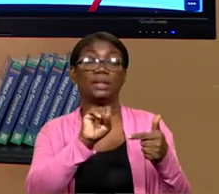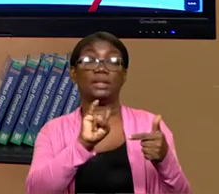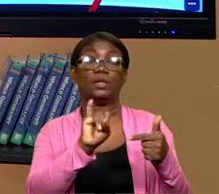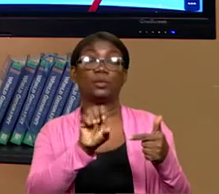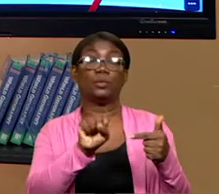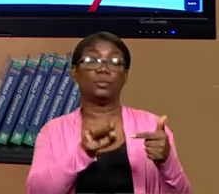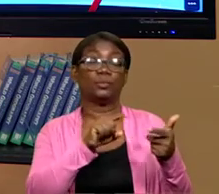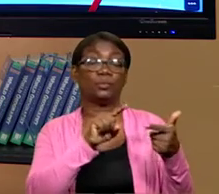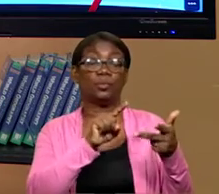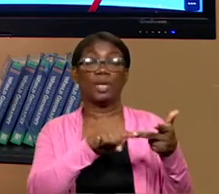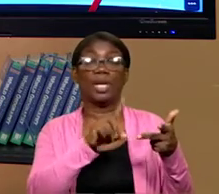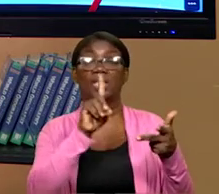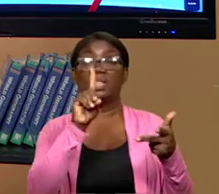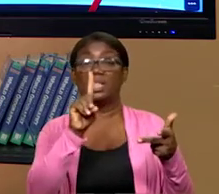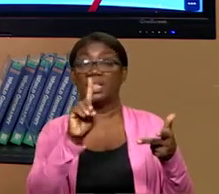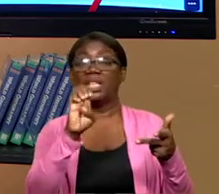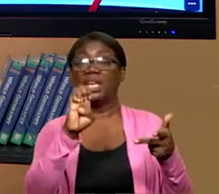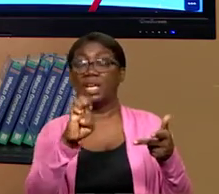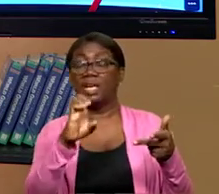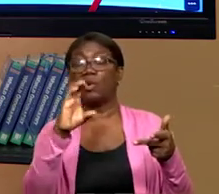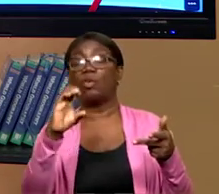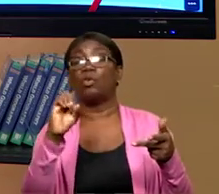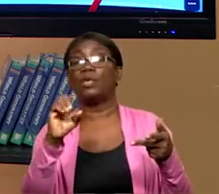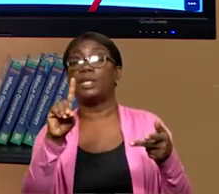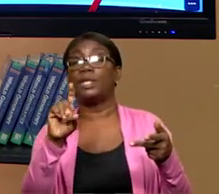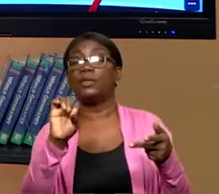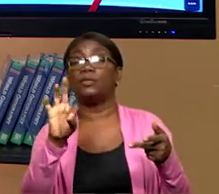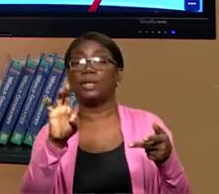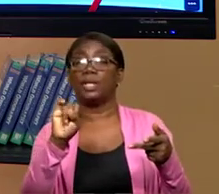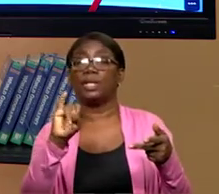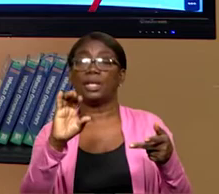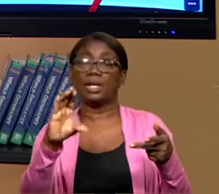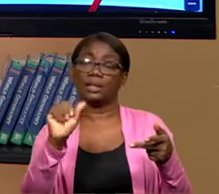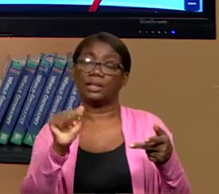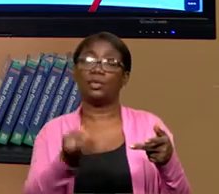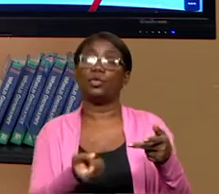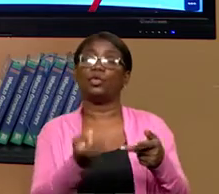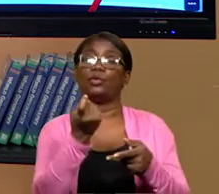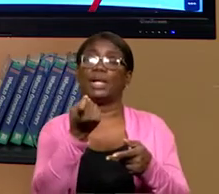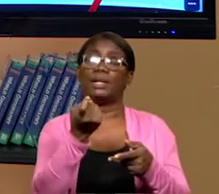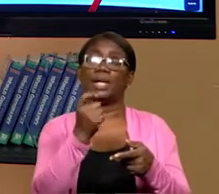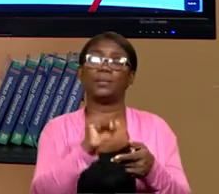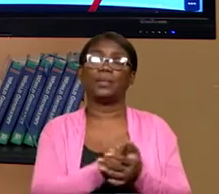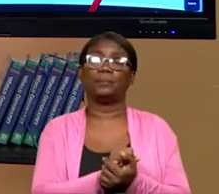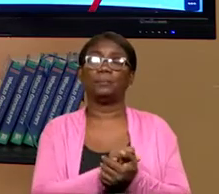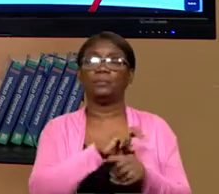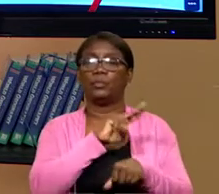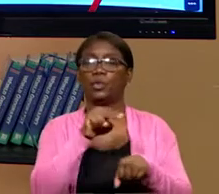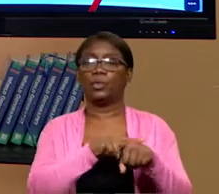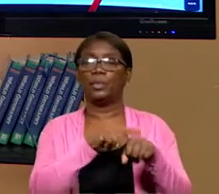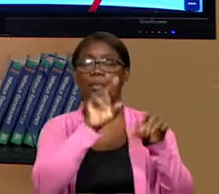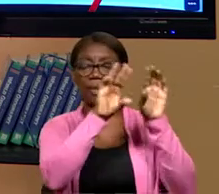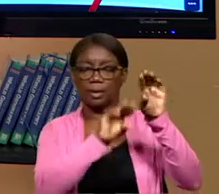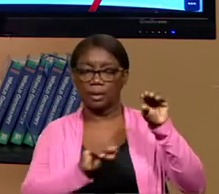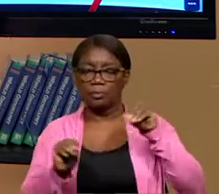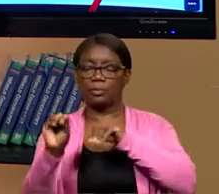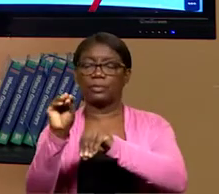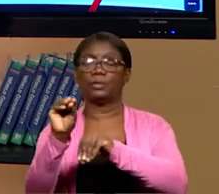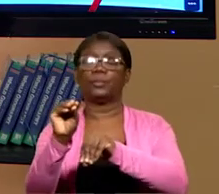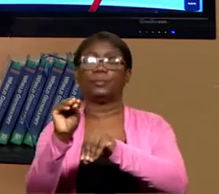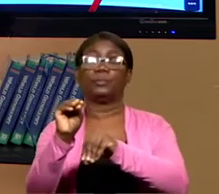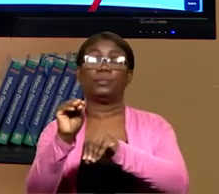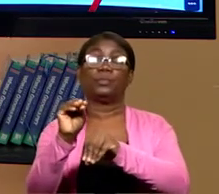de decodificación de la señal. Esa era la que nos faltaba. Normalmente esto se da en la etapa